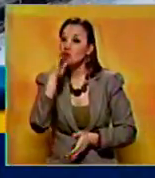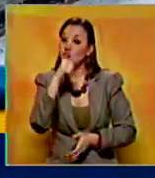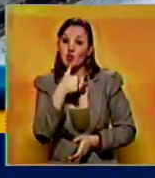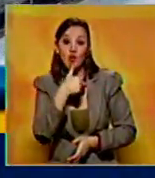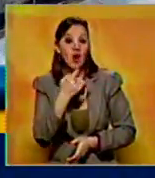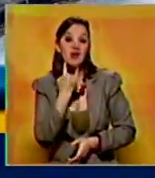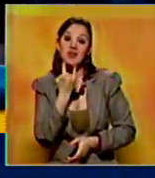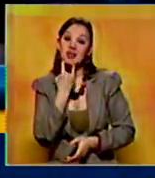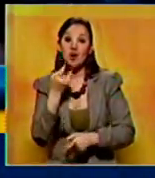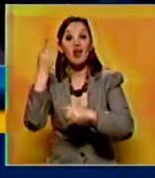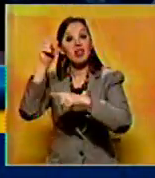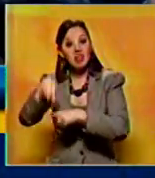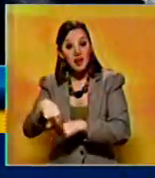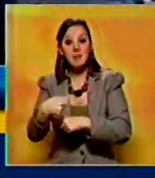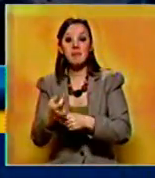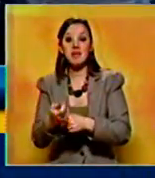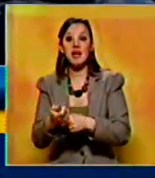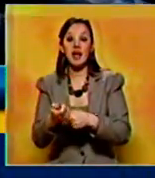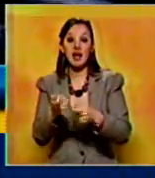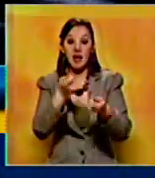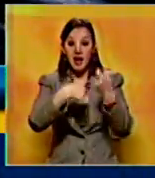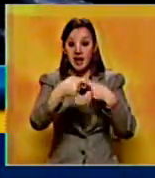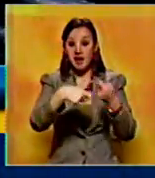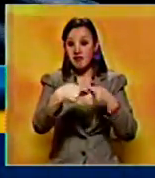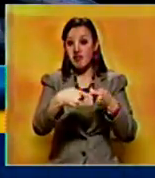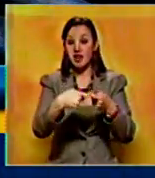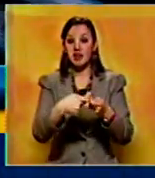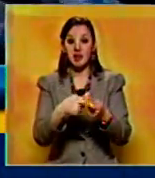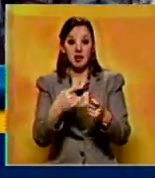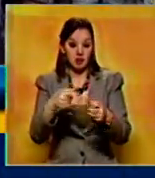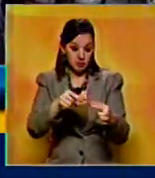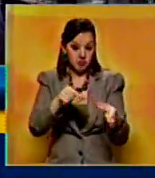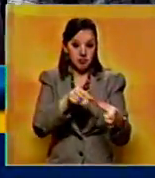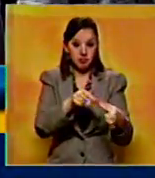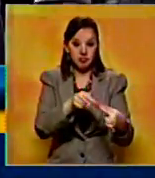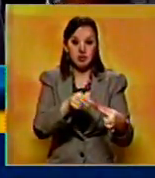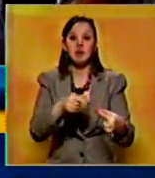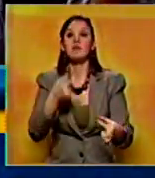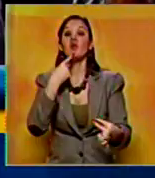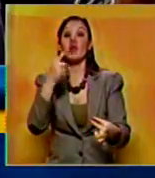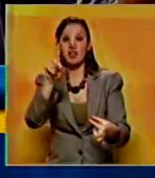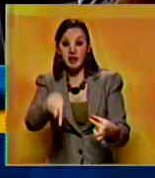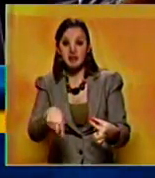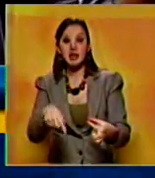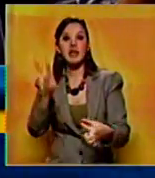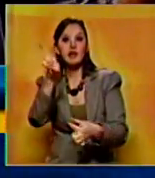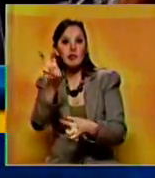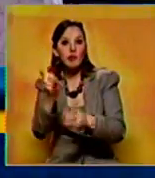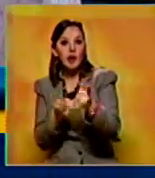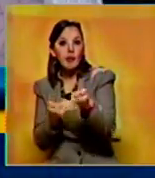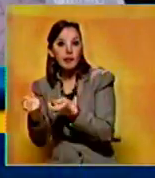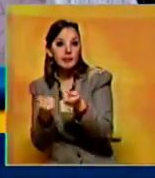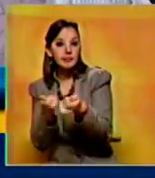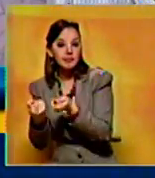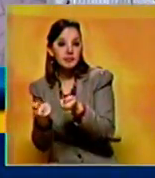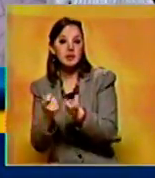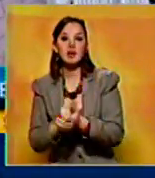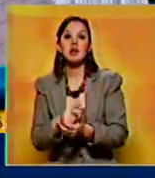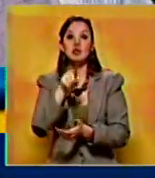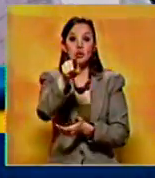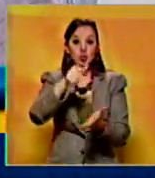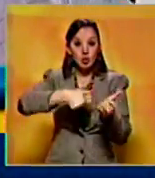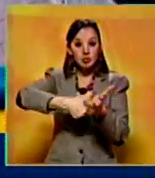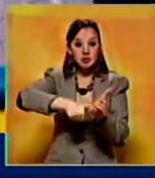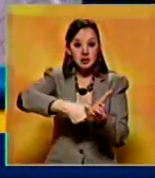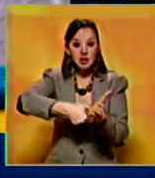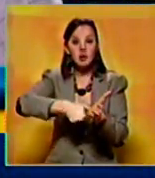derivaron otros problemas como la reventa de acumuladores, lo que obliga a las empresas a implementar nuevos controles. Su número de cédula